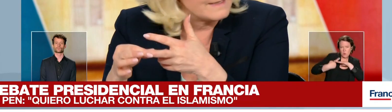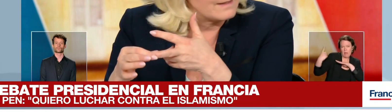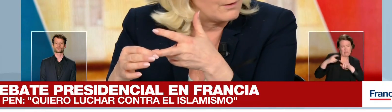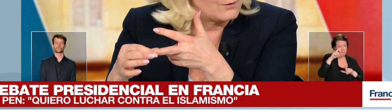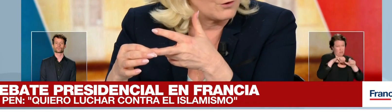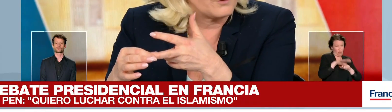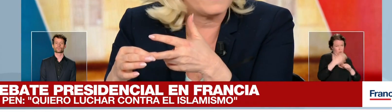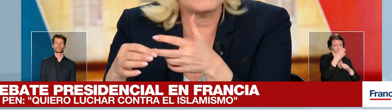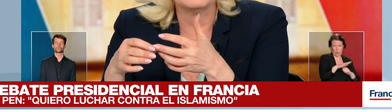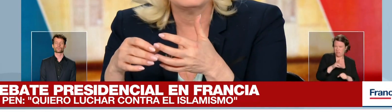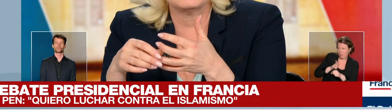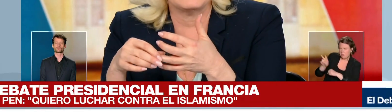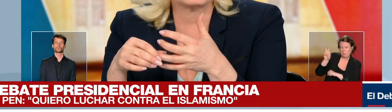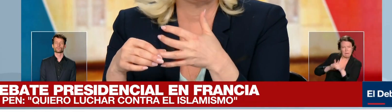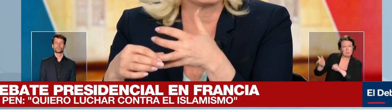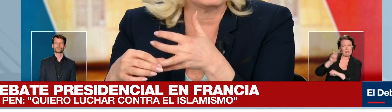insultadas,